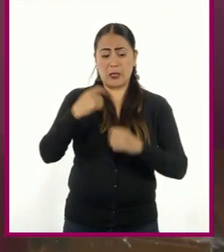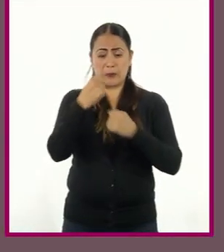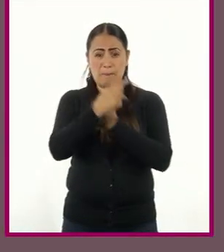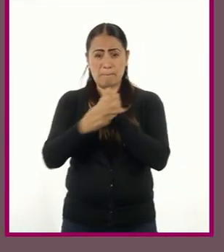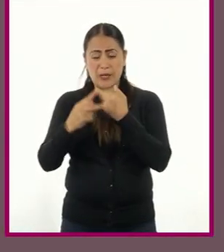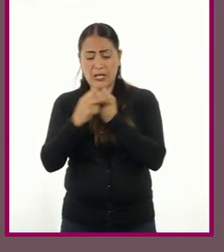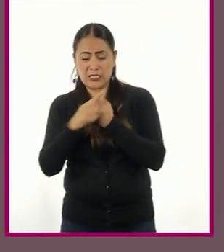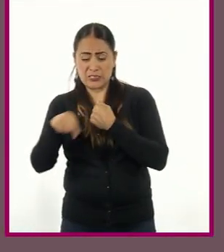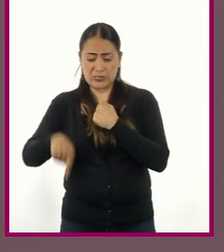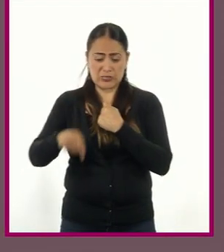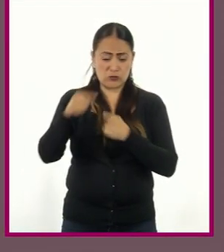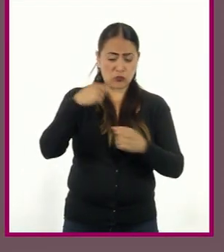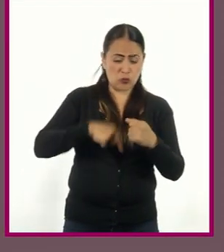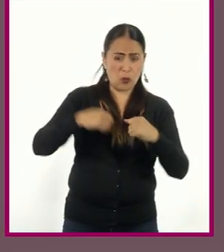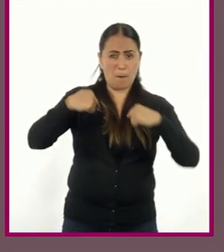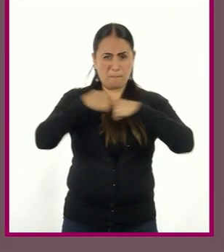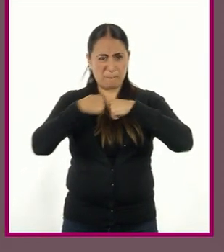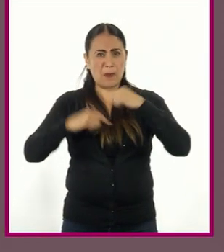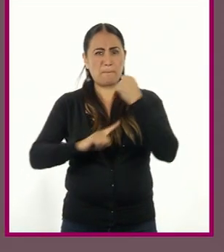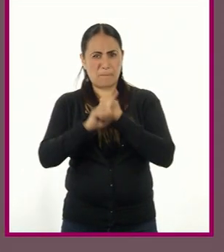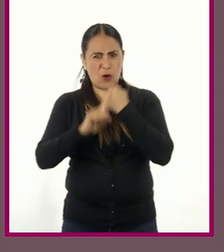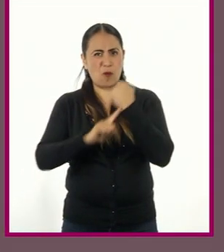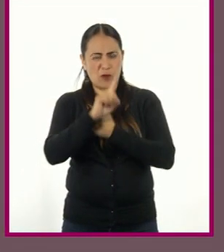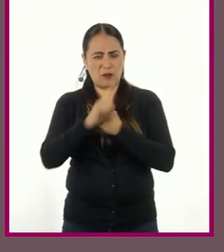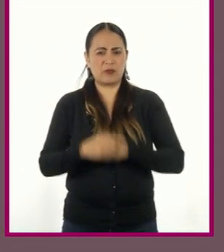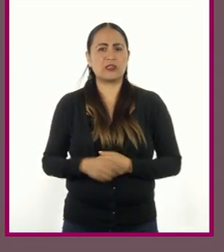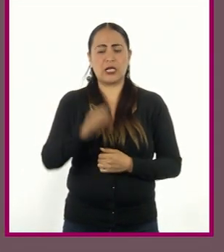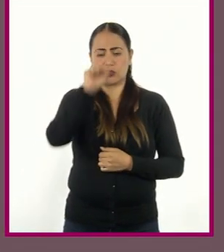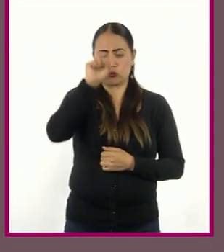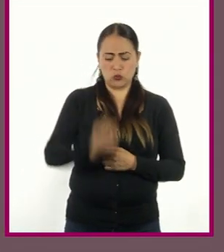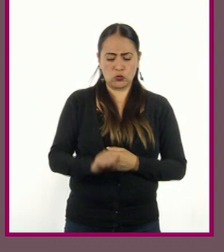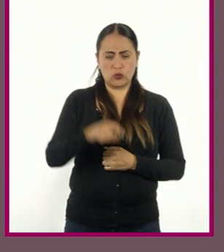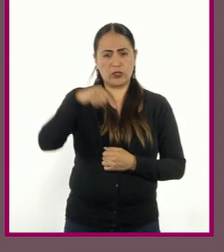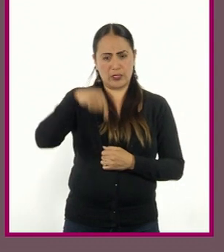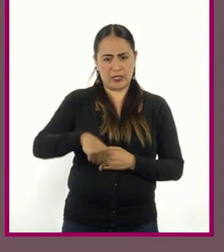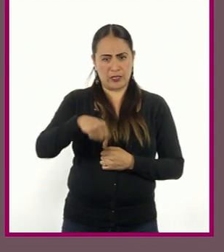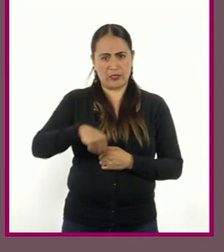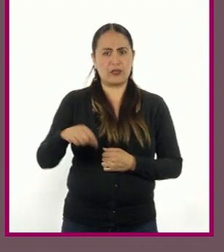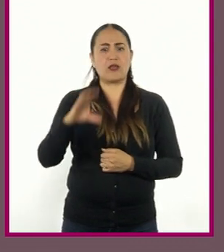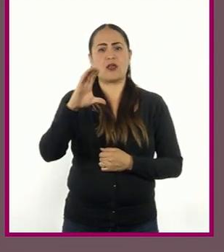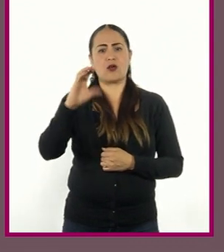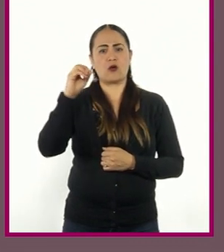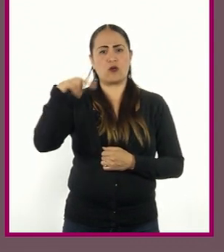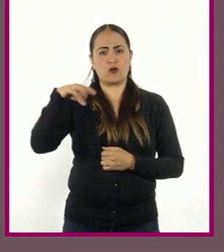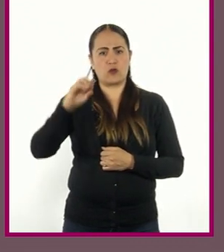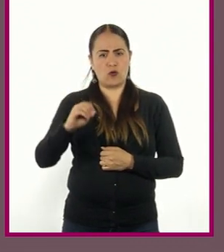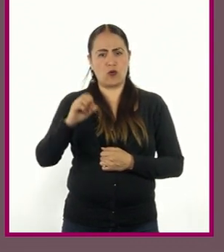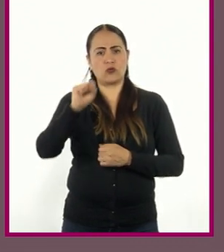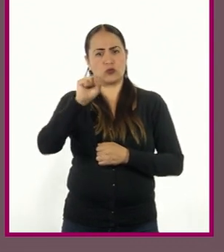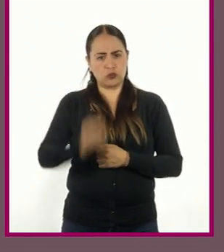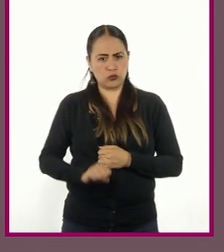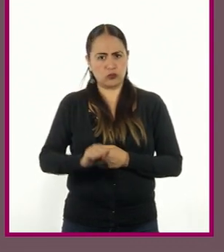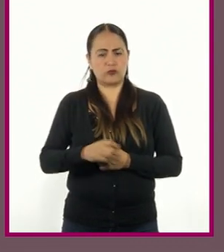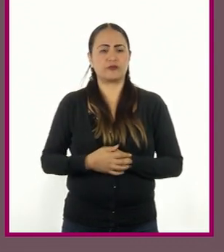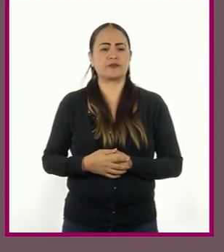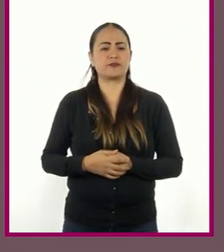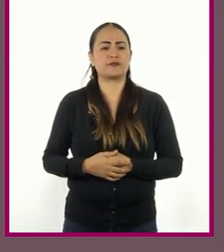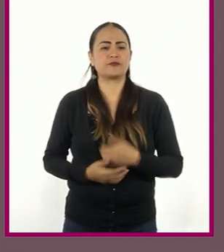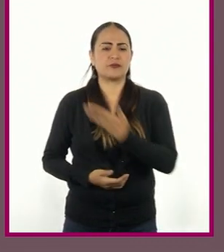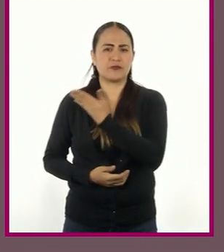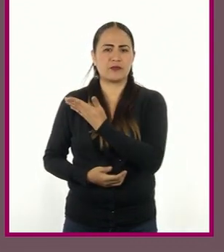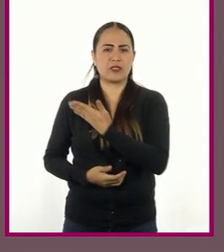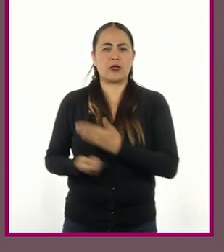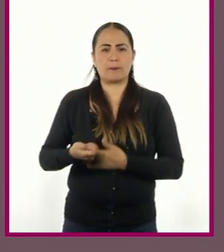países. El sur de nuestro continente es conocido como el Cono Sur. Ahí surgió el Mercado Común del Sur,